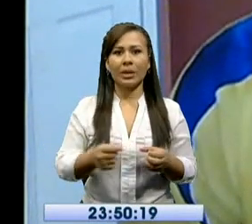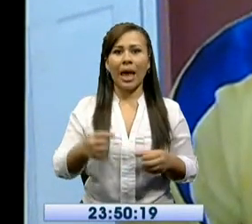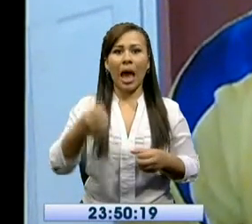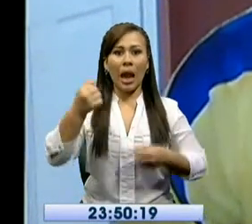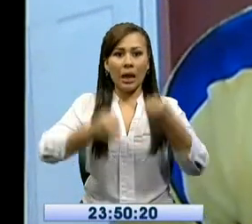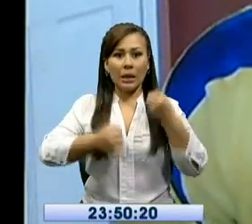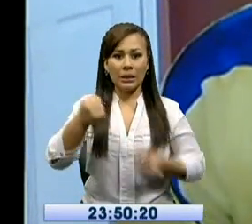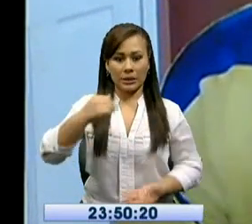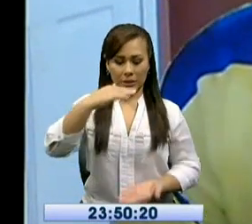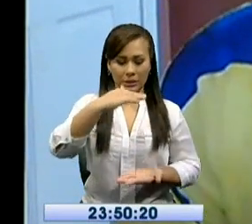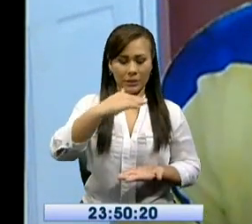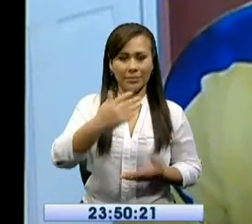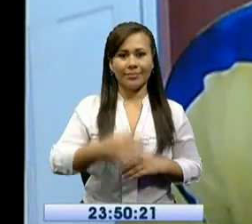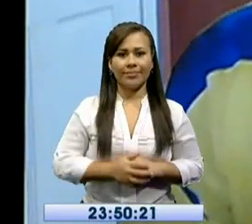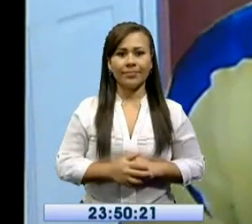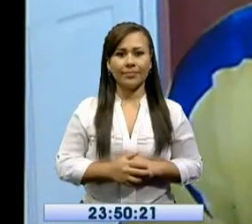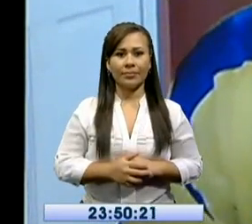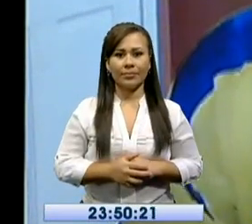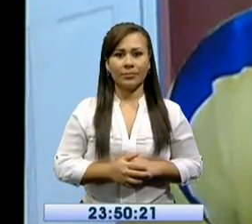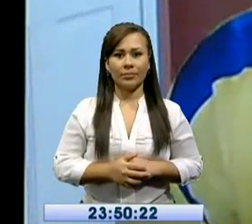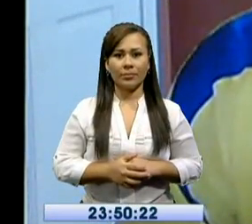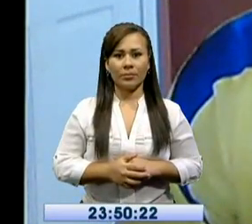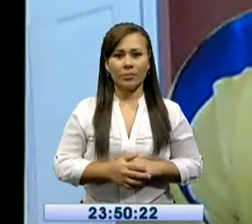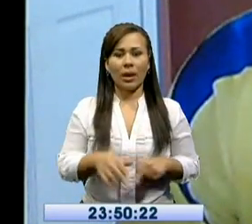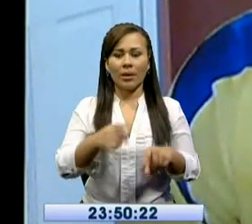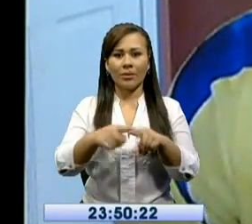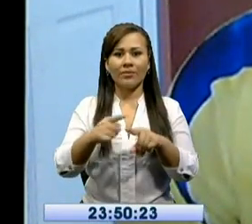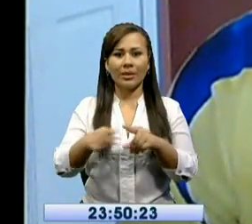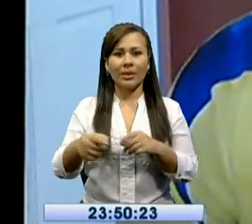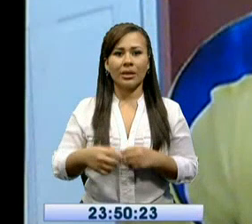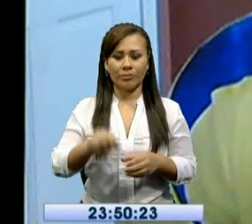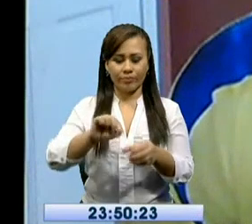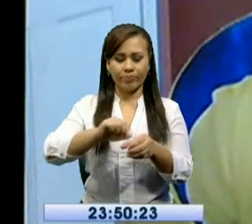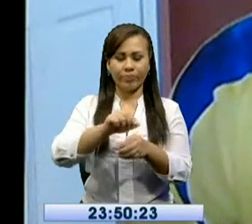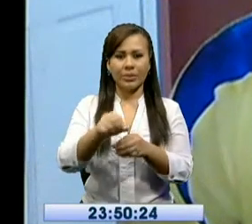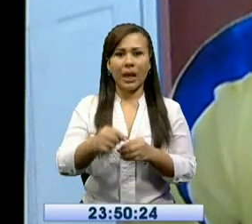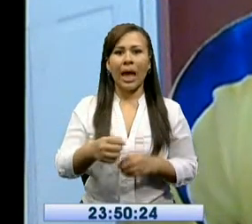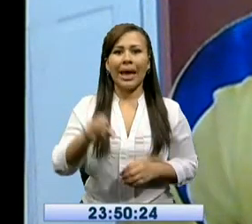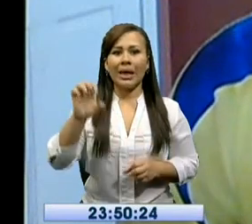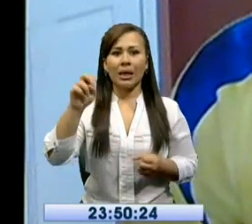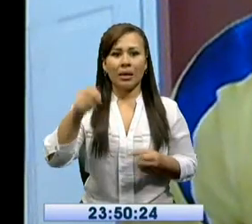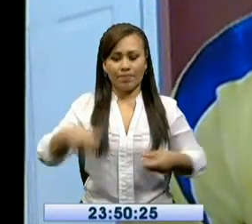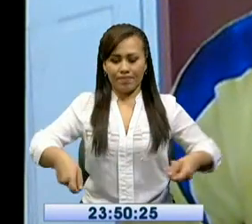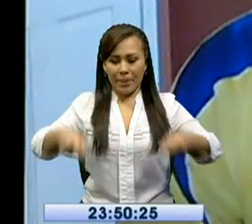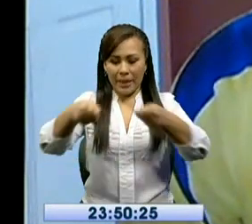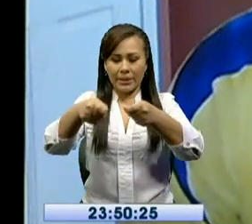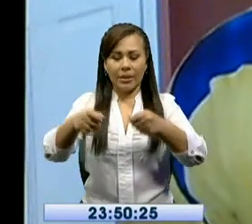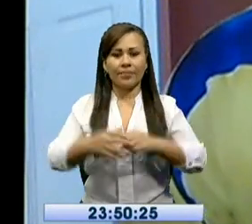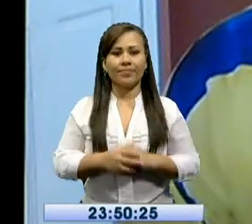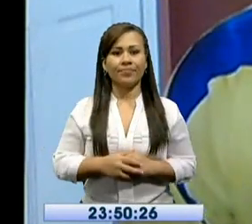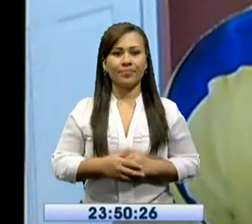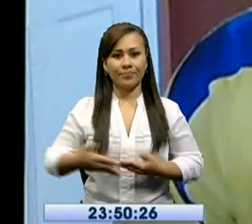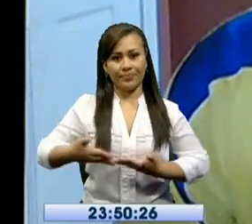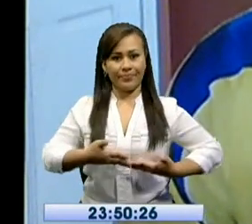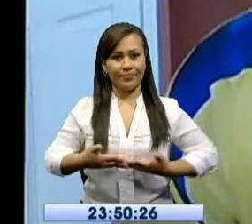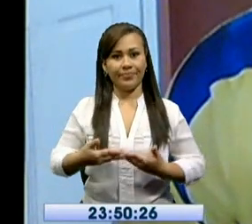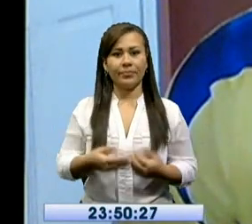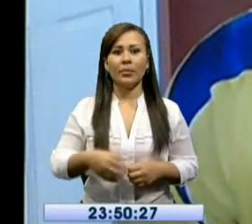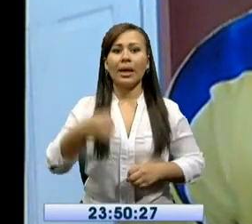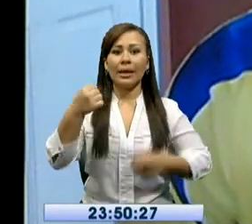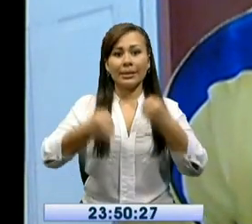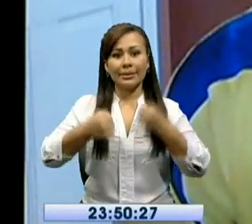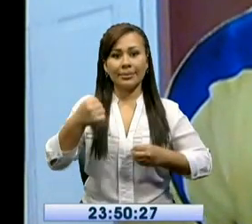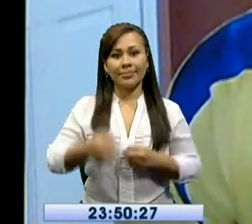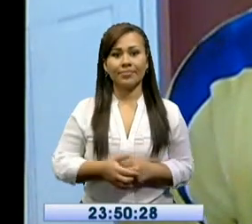leche, en todo lo que son enlatados, pediasures, pañales, leche para